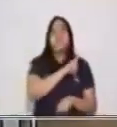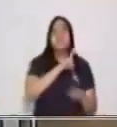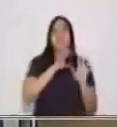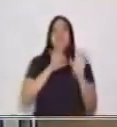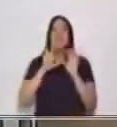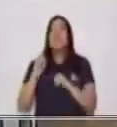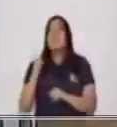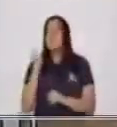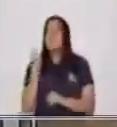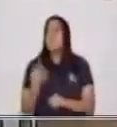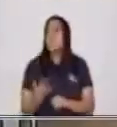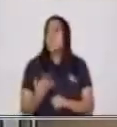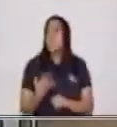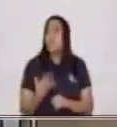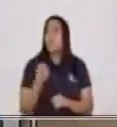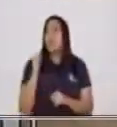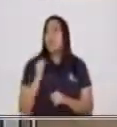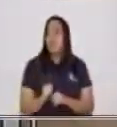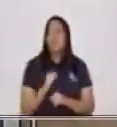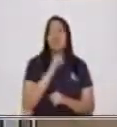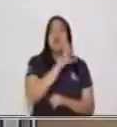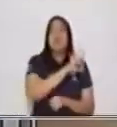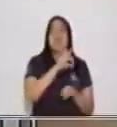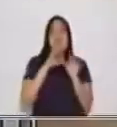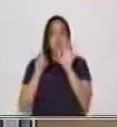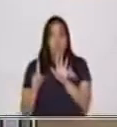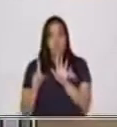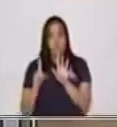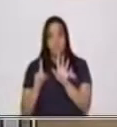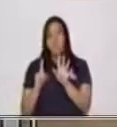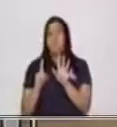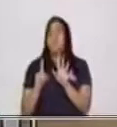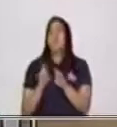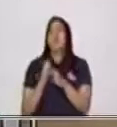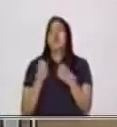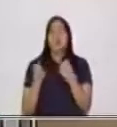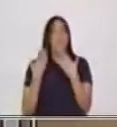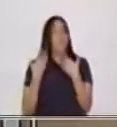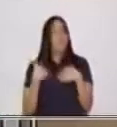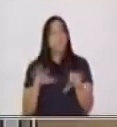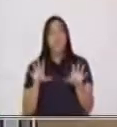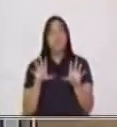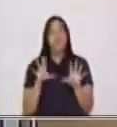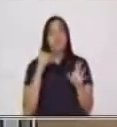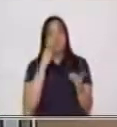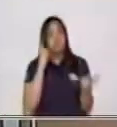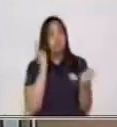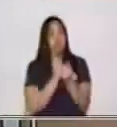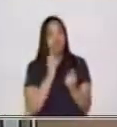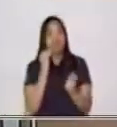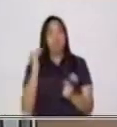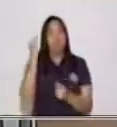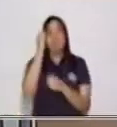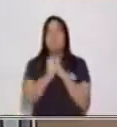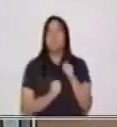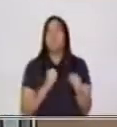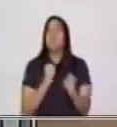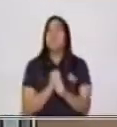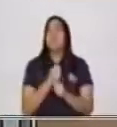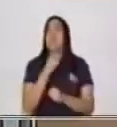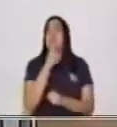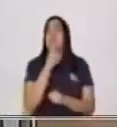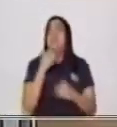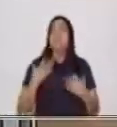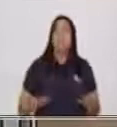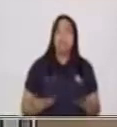da 36. Entonces hemos encontrado la edad ¿de quién?